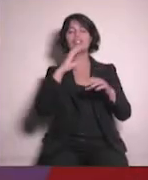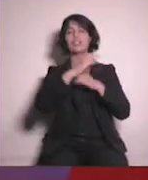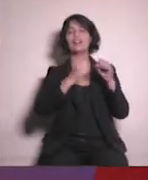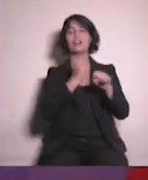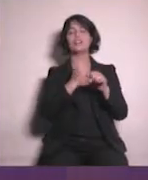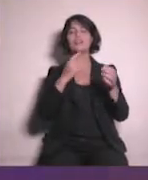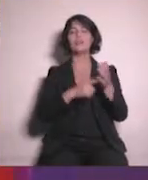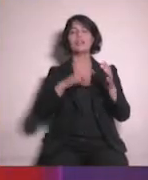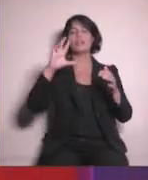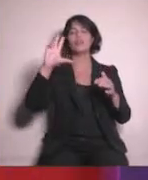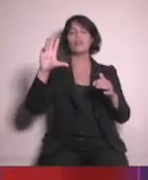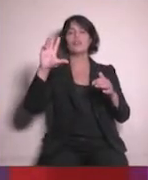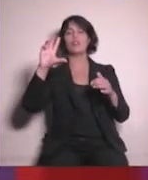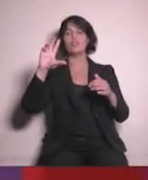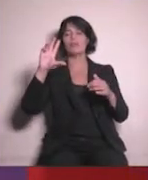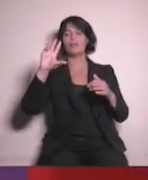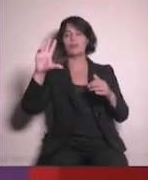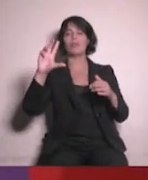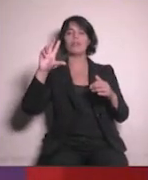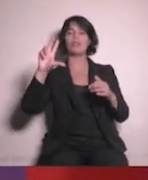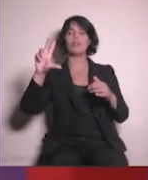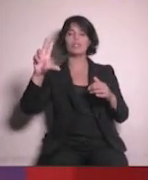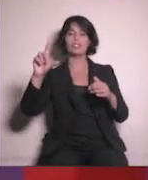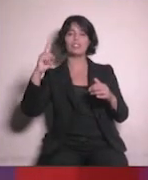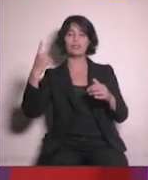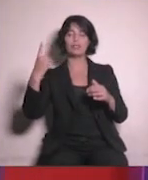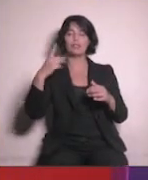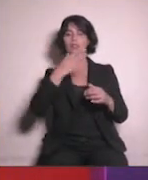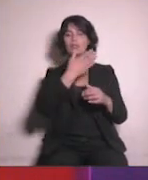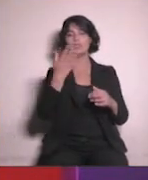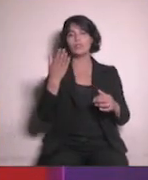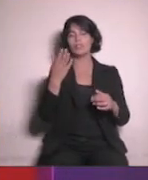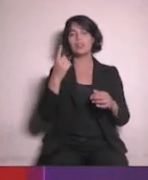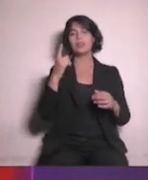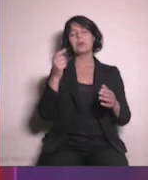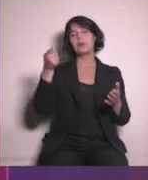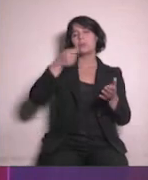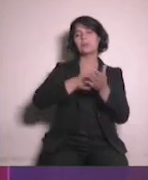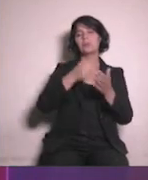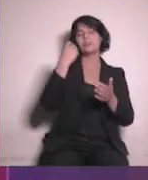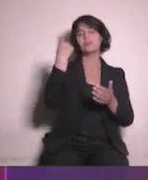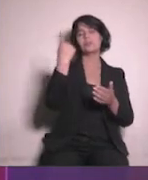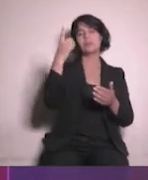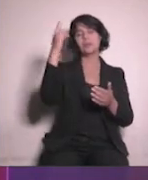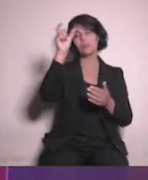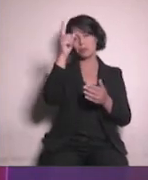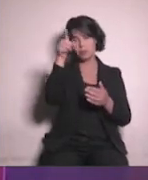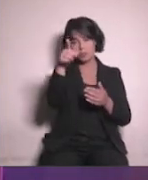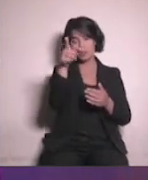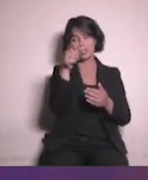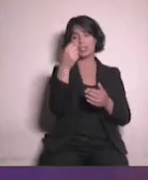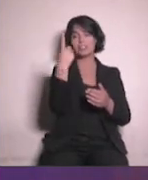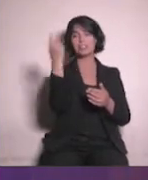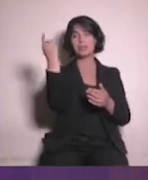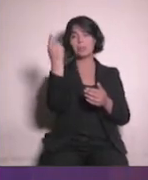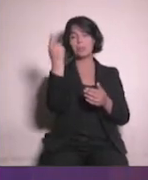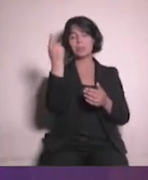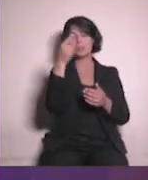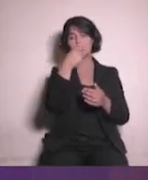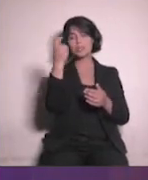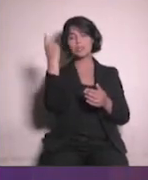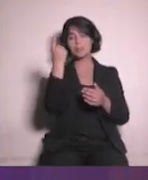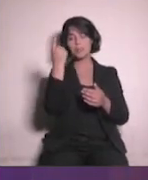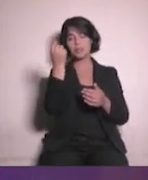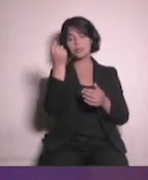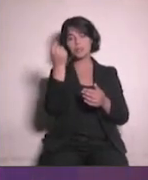81. ¿Qué significa eso? Que si usted hubiese puesto 100 pesos en el fondo C el año 81, tendría